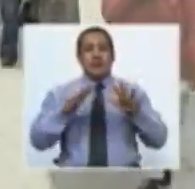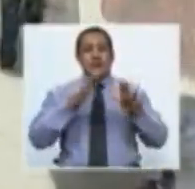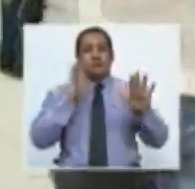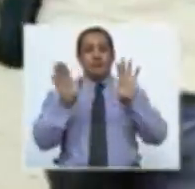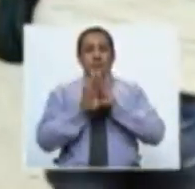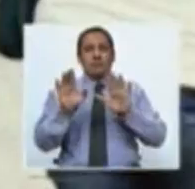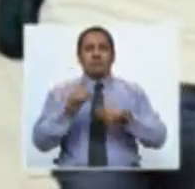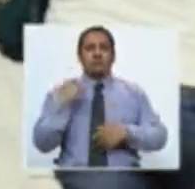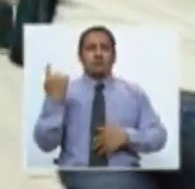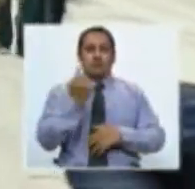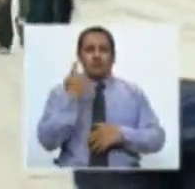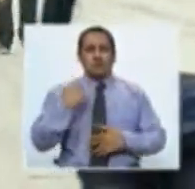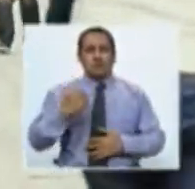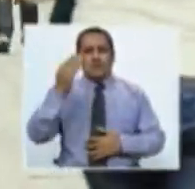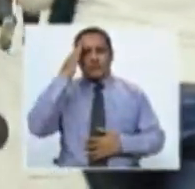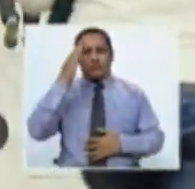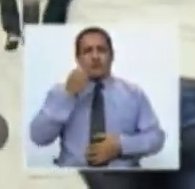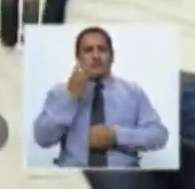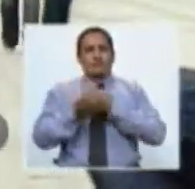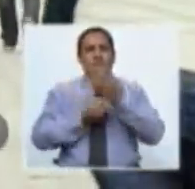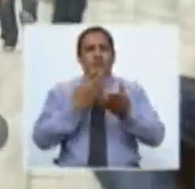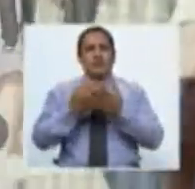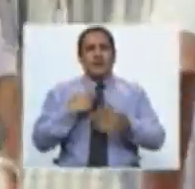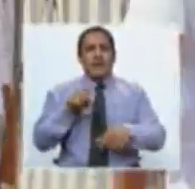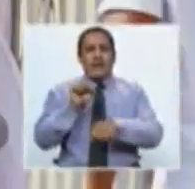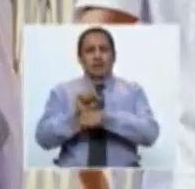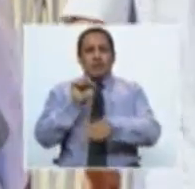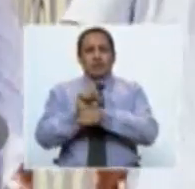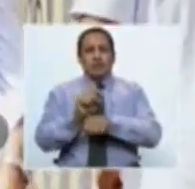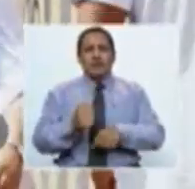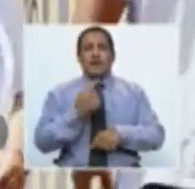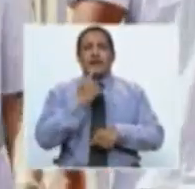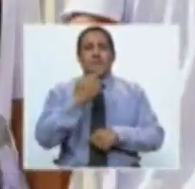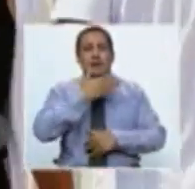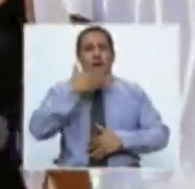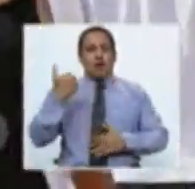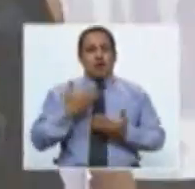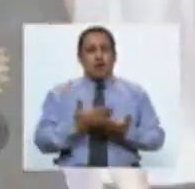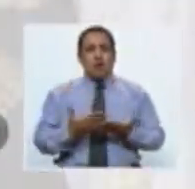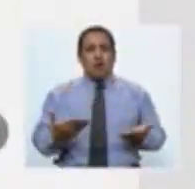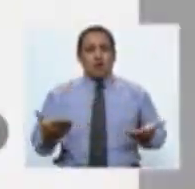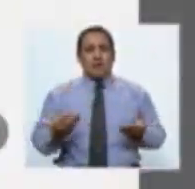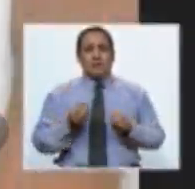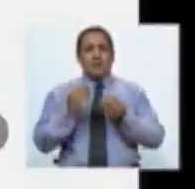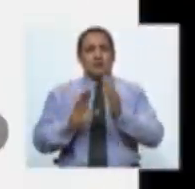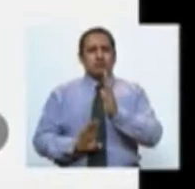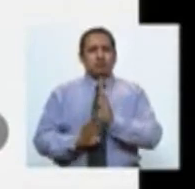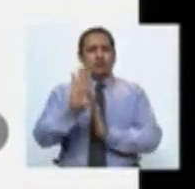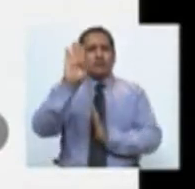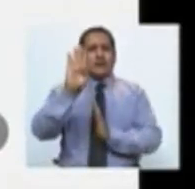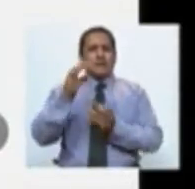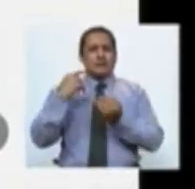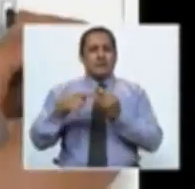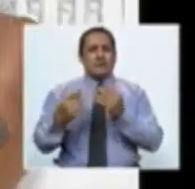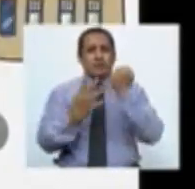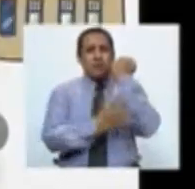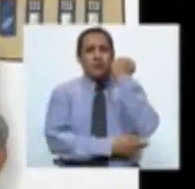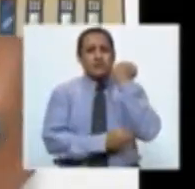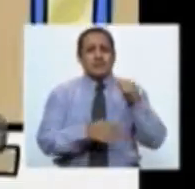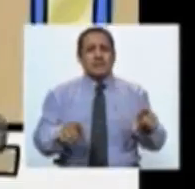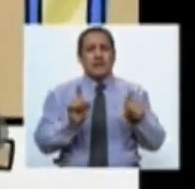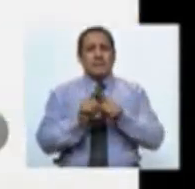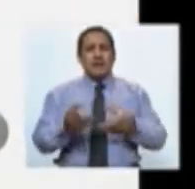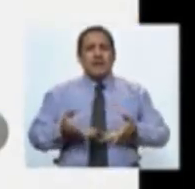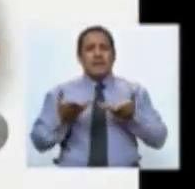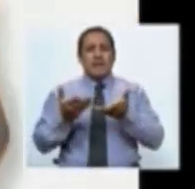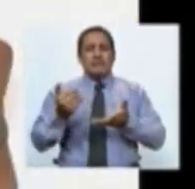Finalmente parece que ya todos hemos caído en cuenta en que la educación es la mejor herramienta para superar desde la